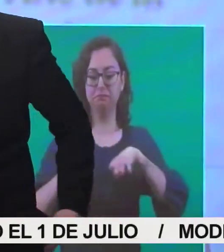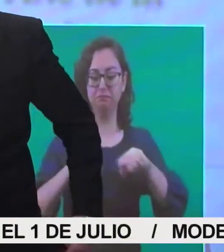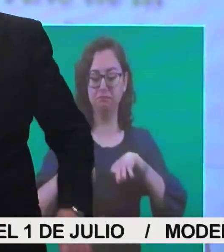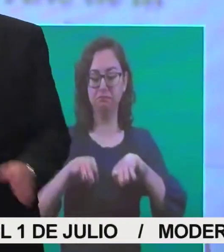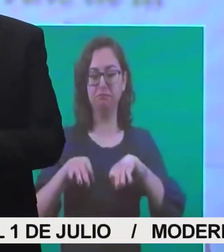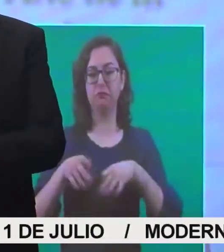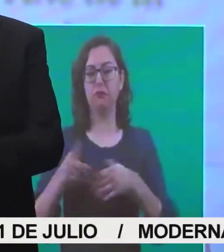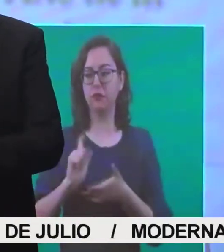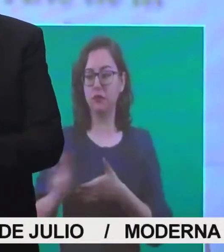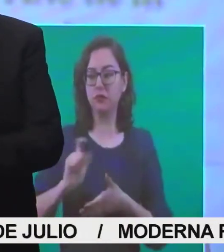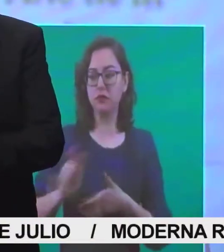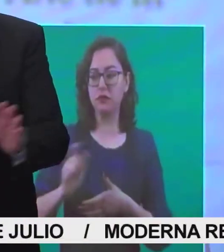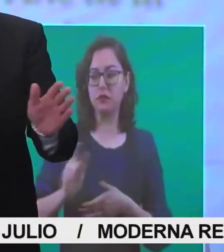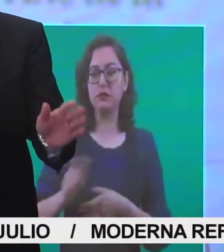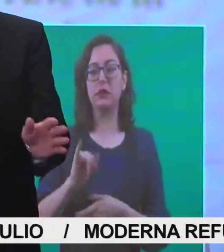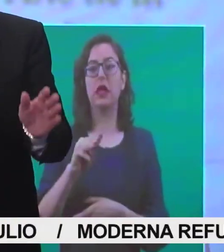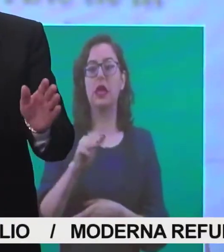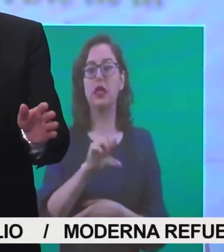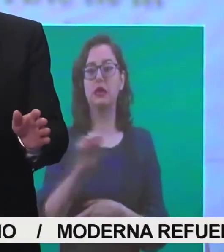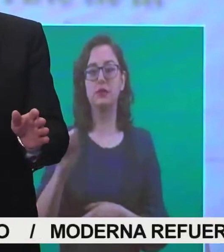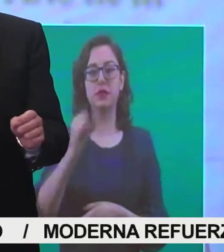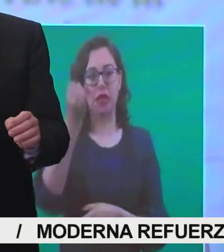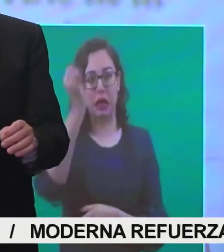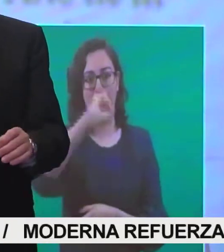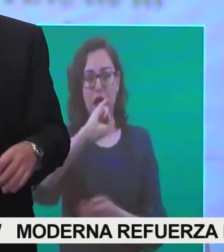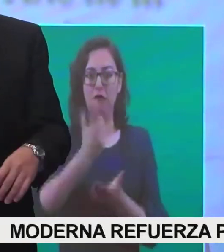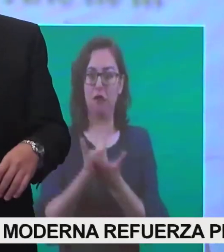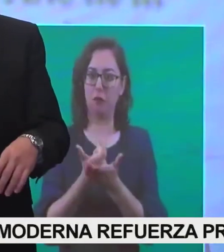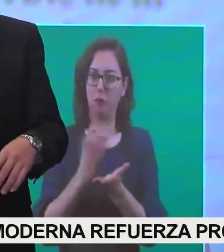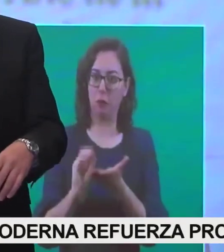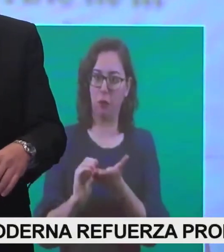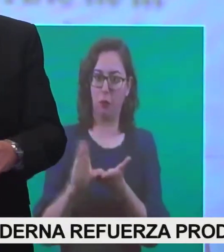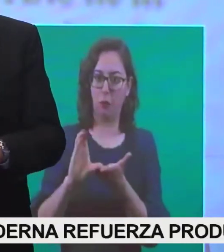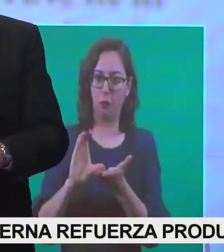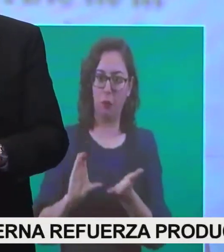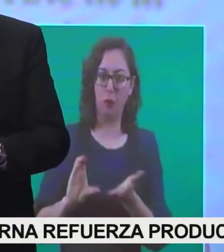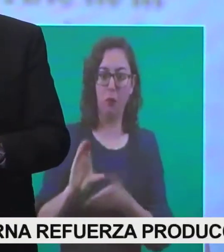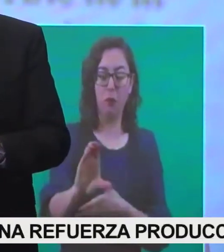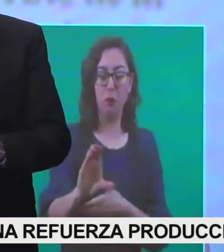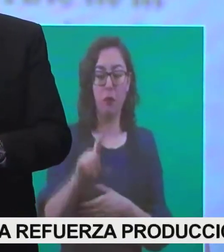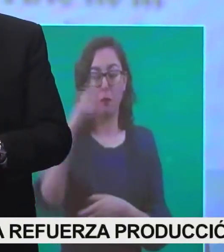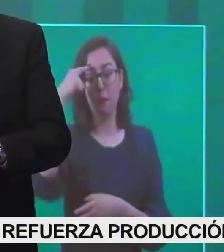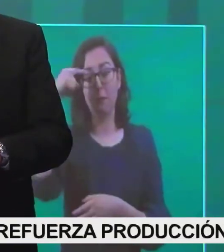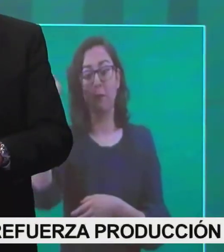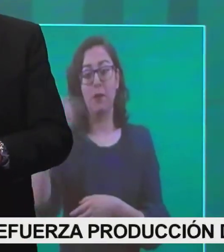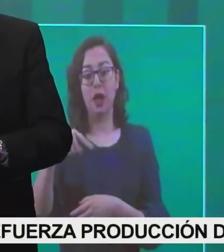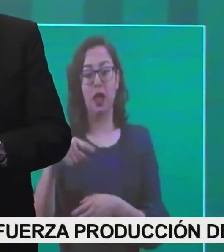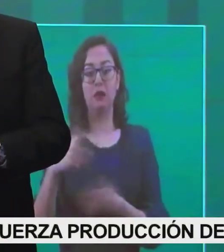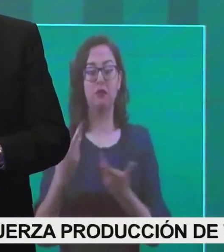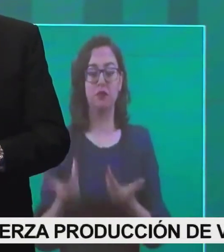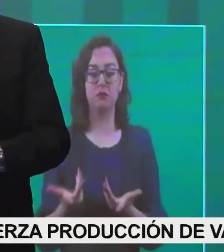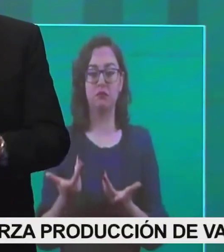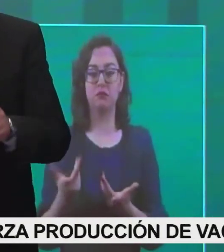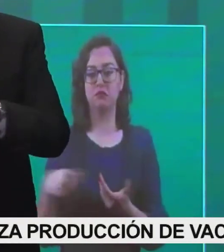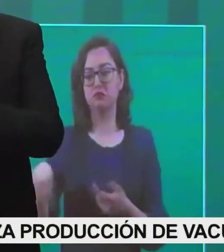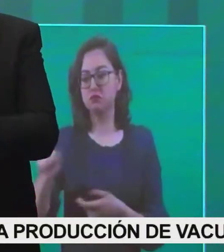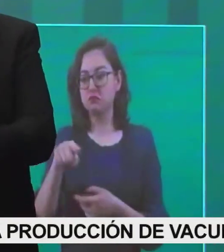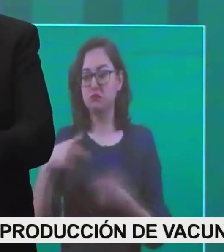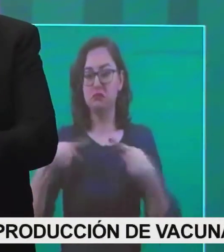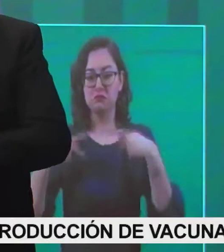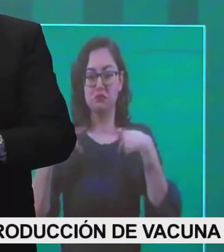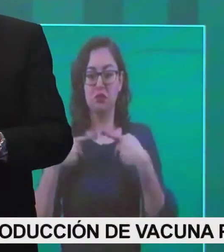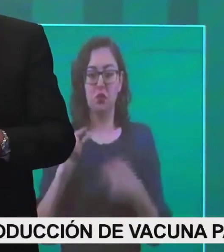y no pierden en Michoacán. Y la prueba está en que los michoacanos inmediatamente ya tienen otro candidato